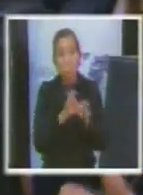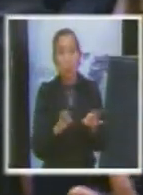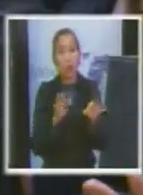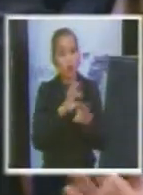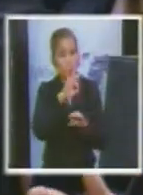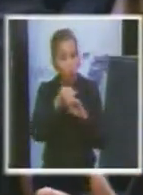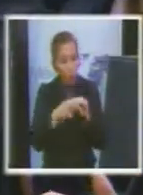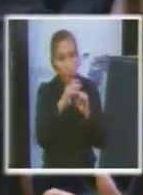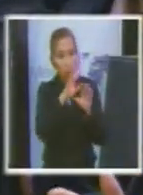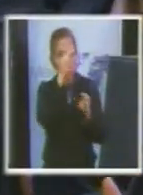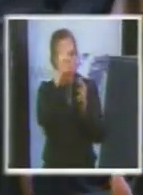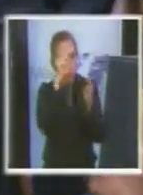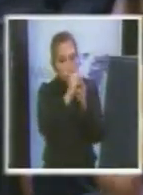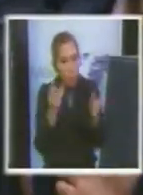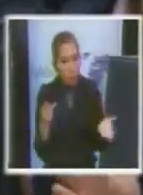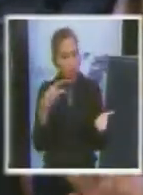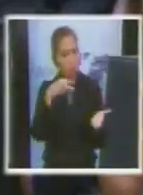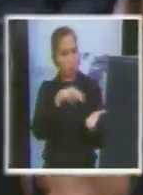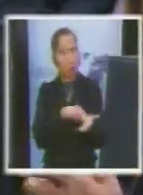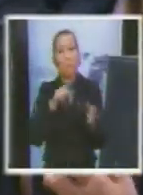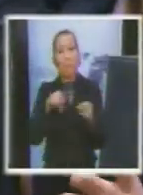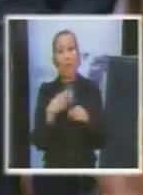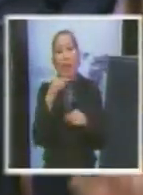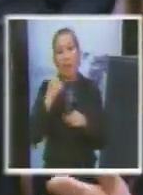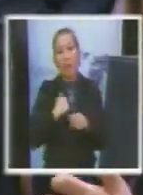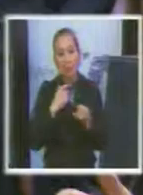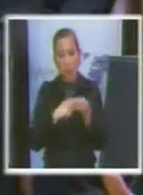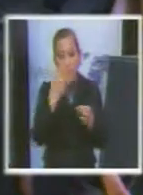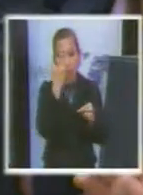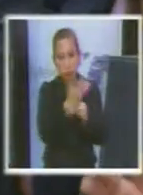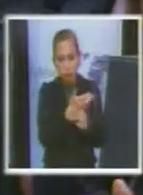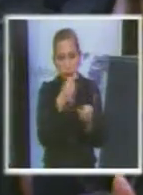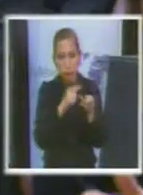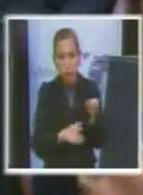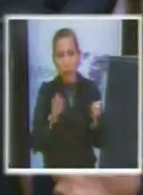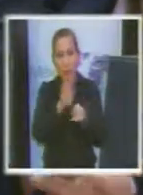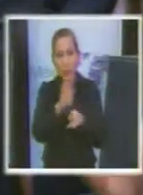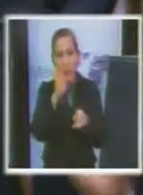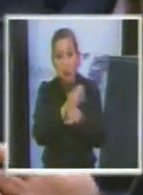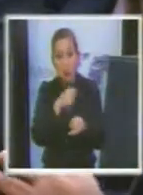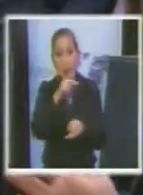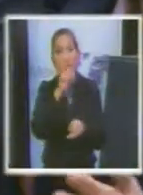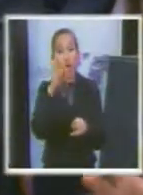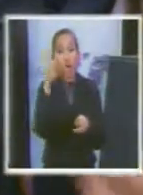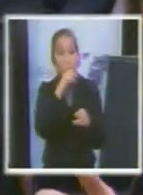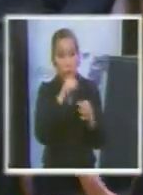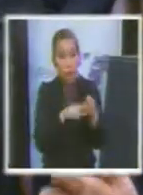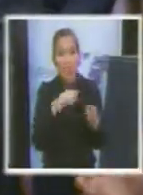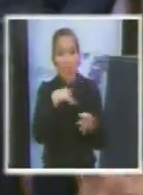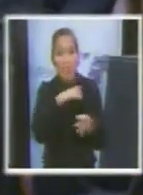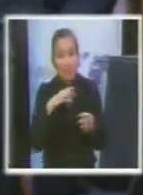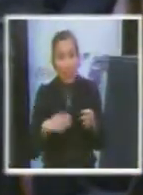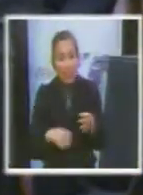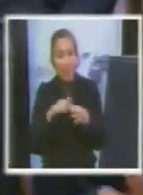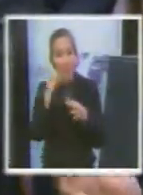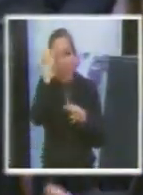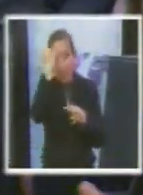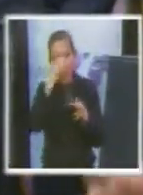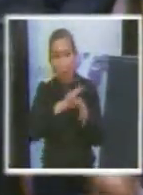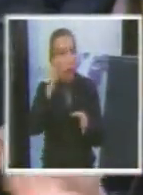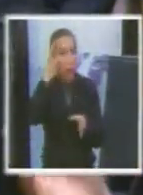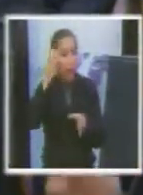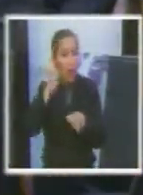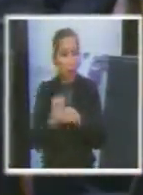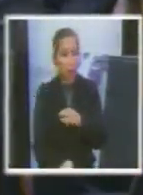son actores globales, pero está Canadá, Estados Unidos, Brasil, pero también Rusia, China, la India, Corea